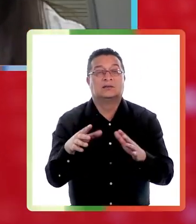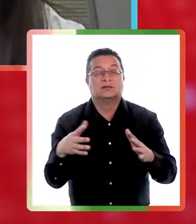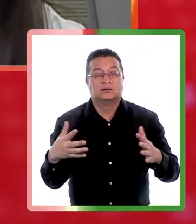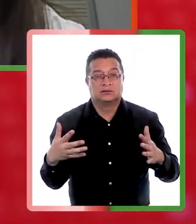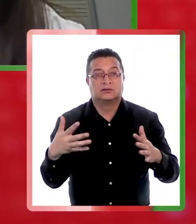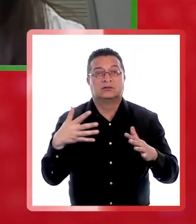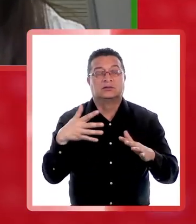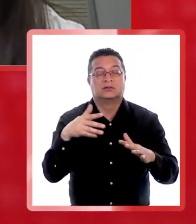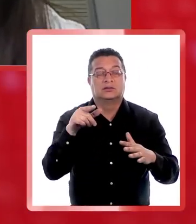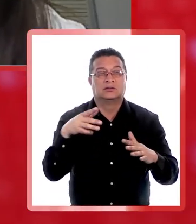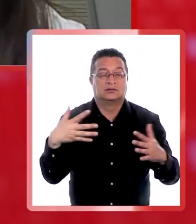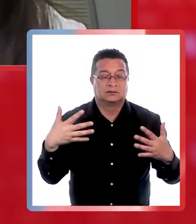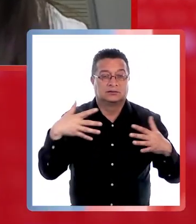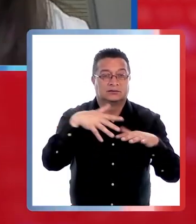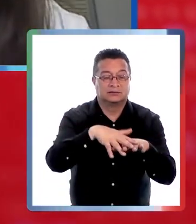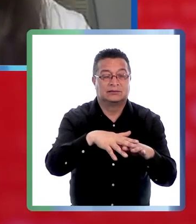integrar